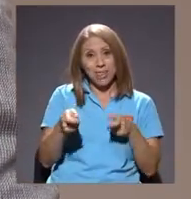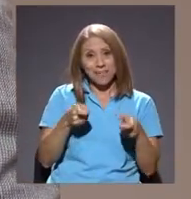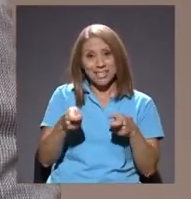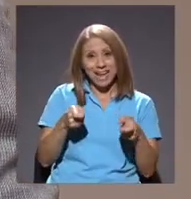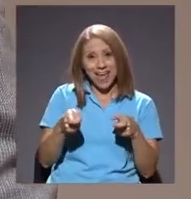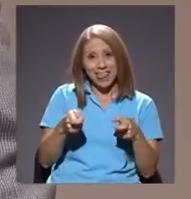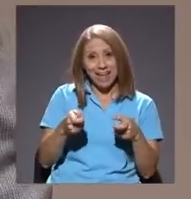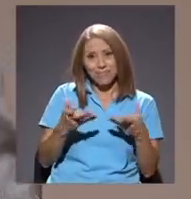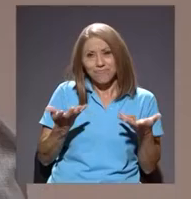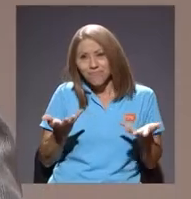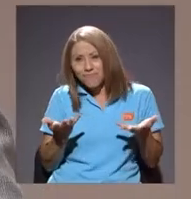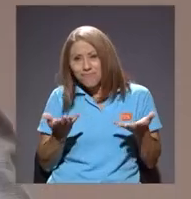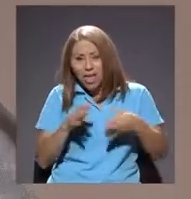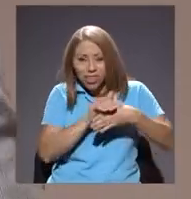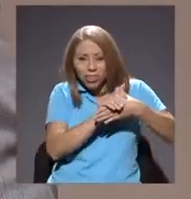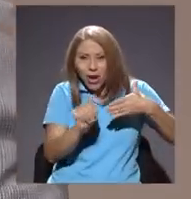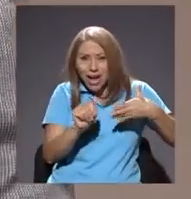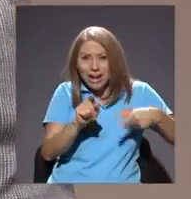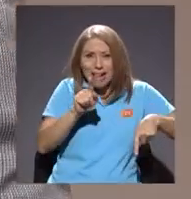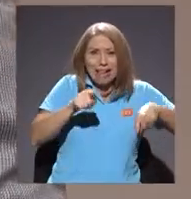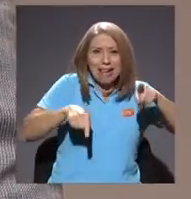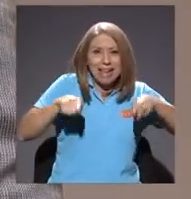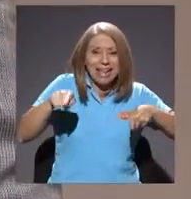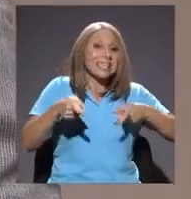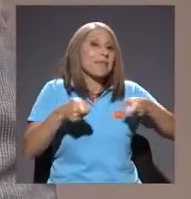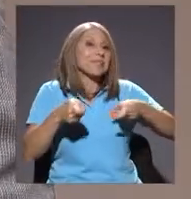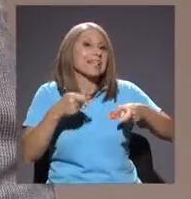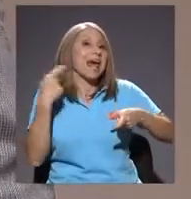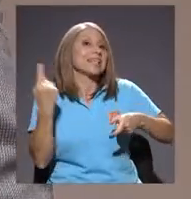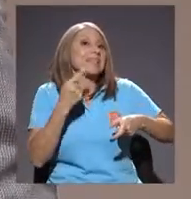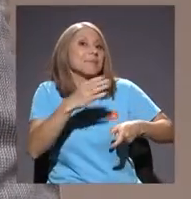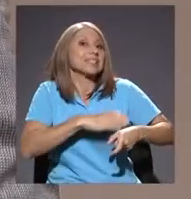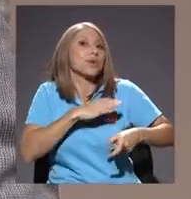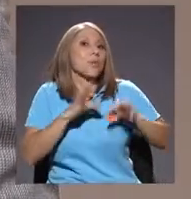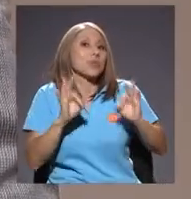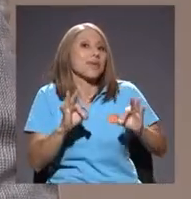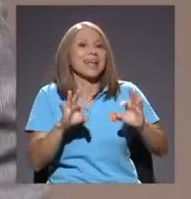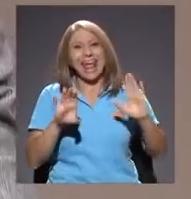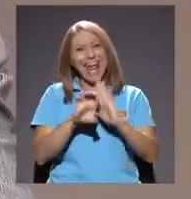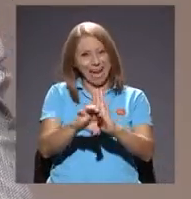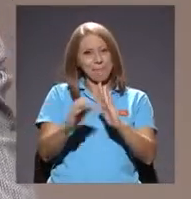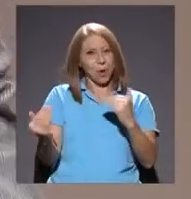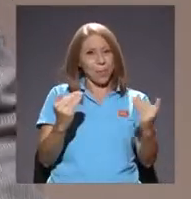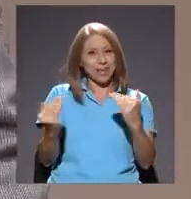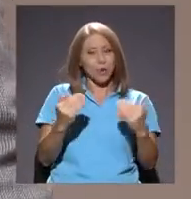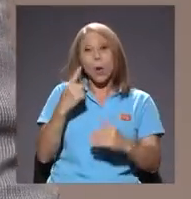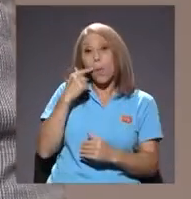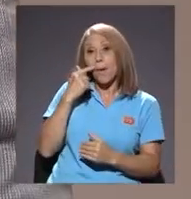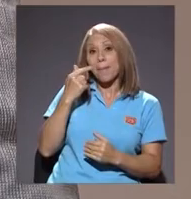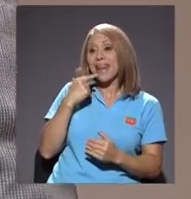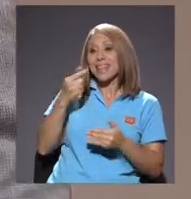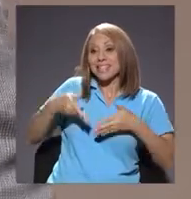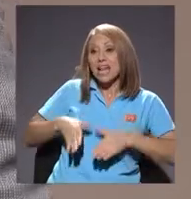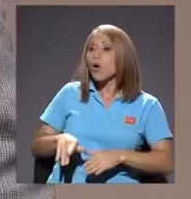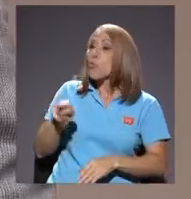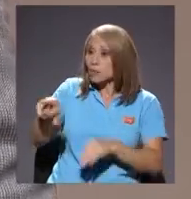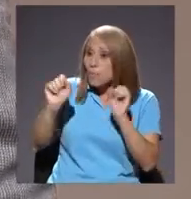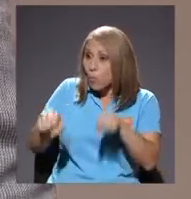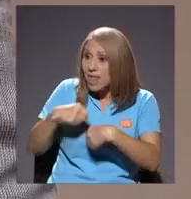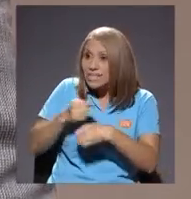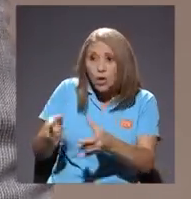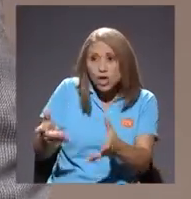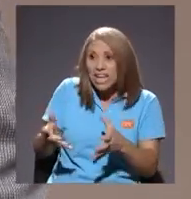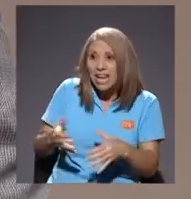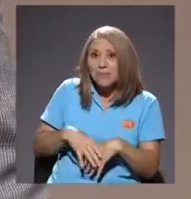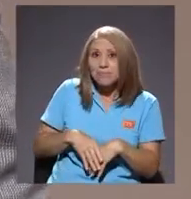cuando se porte bien verdad es que el papá que es el hijo usted puede hacer lo que quiera verdad hasta que el muchacho sale a ganar carro